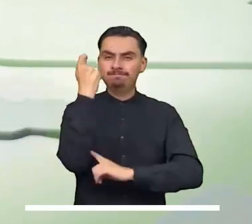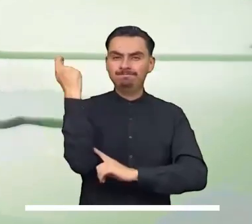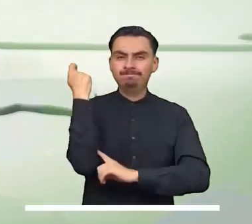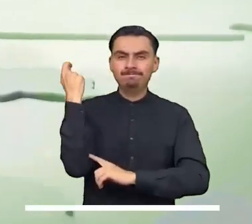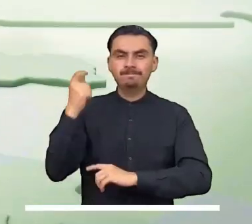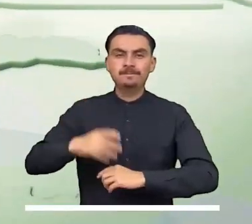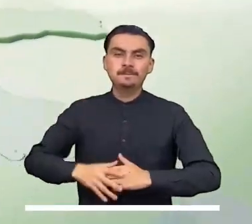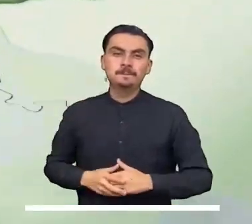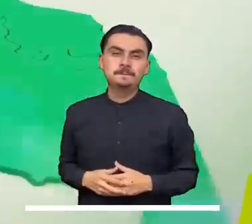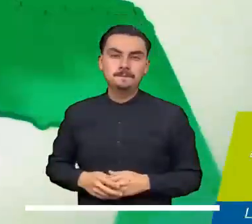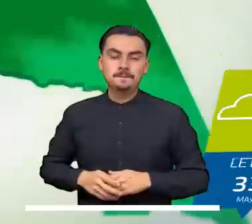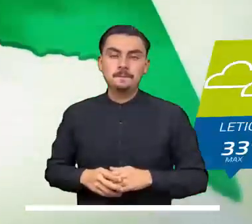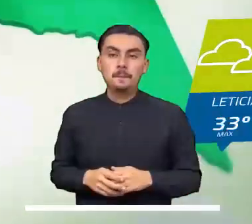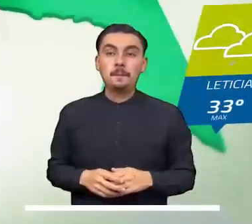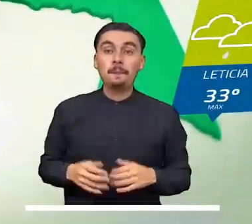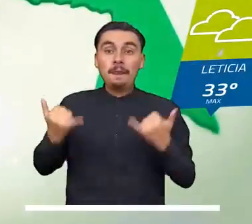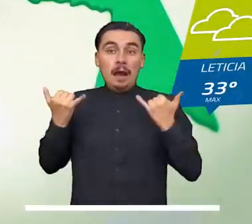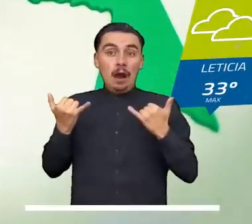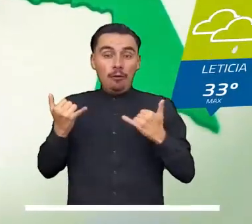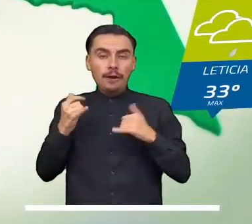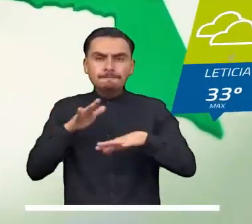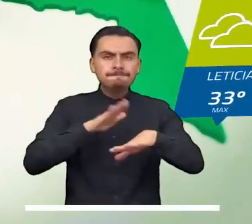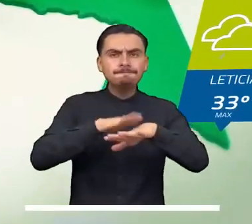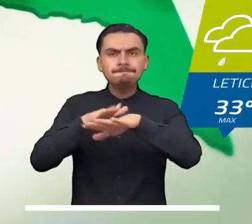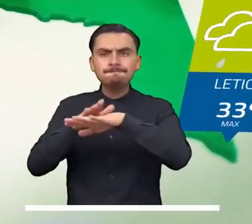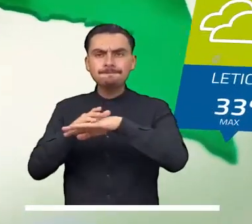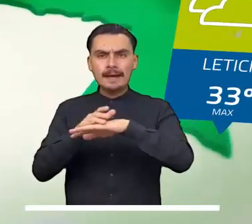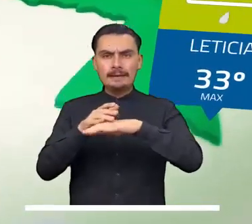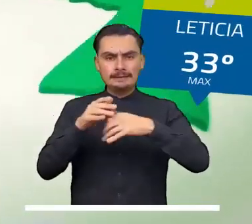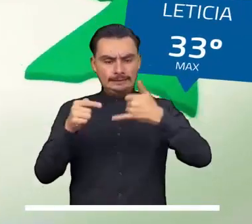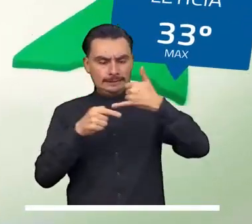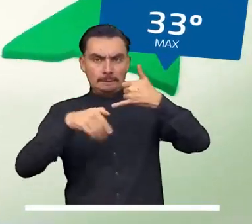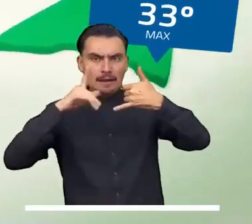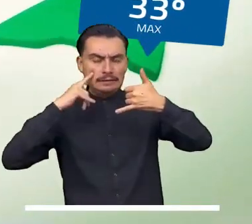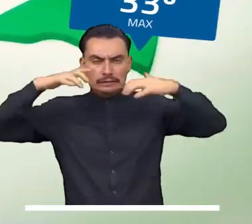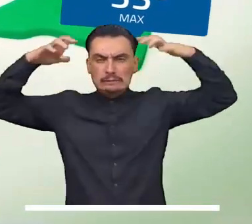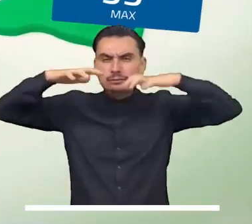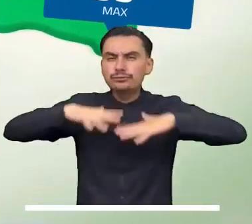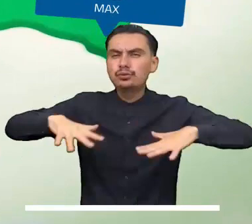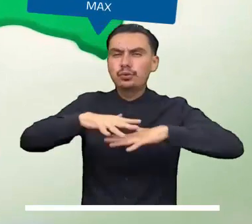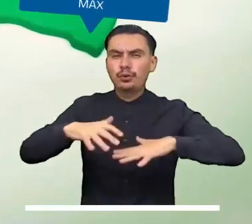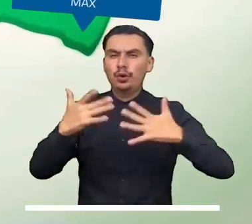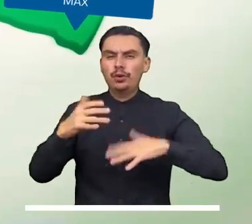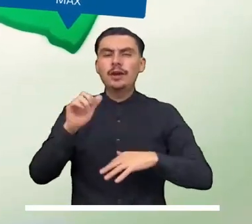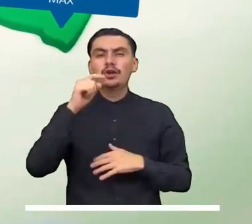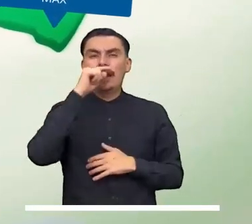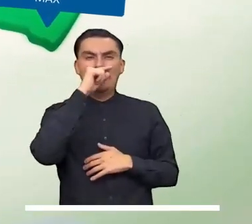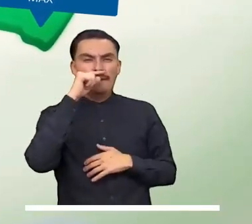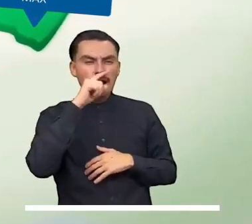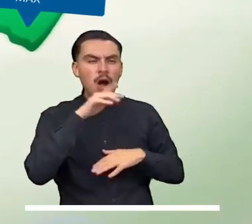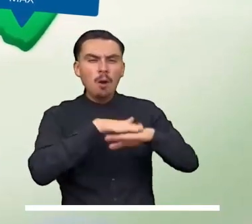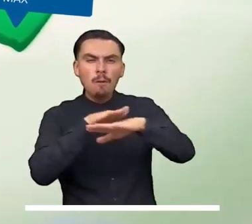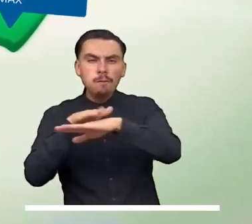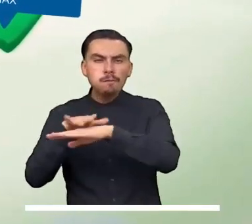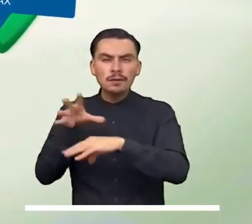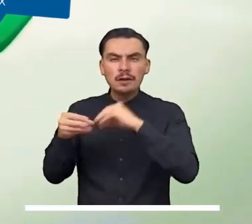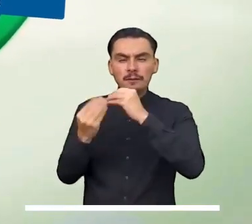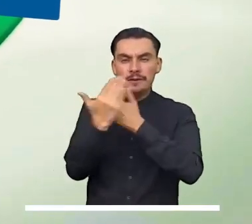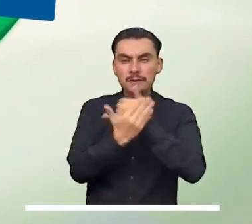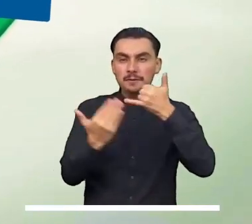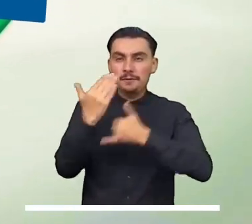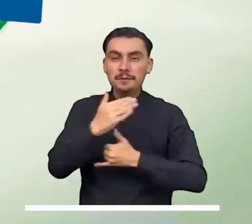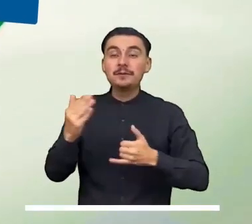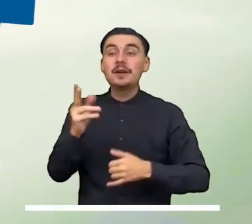Meta. Todo parece indicar que en el sur del país las aguas se agruparían en el oriente de Amazonas, así como